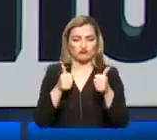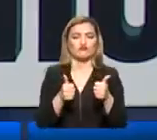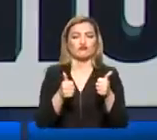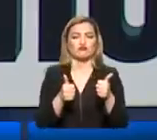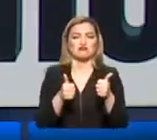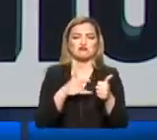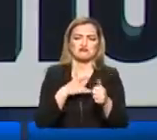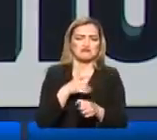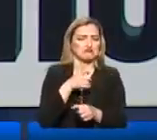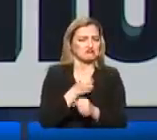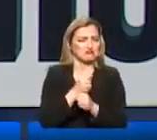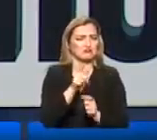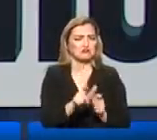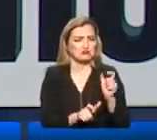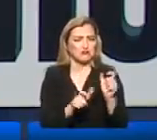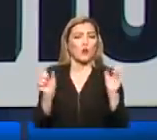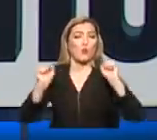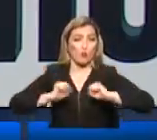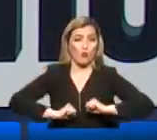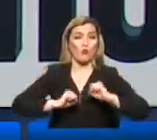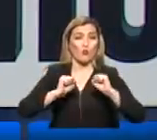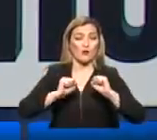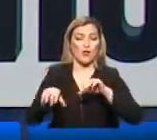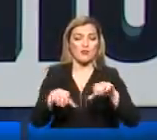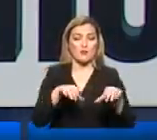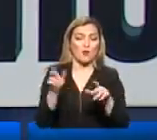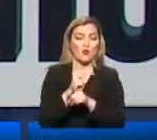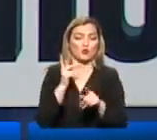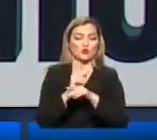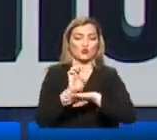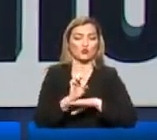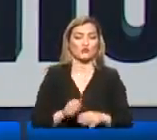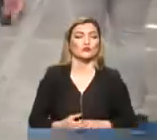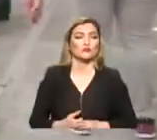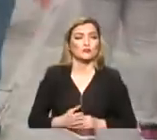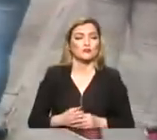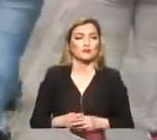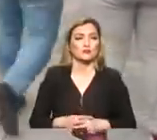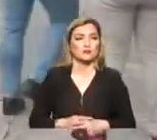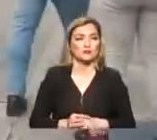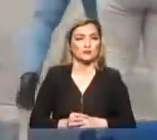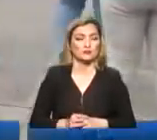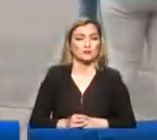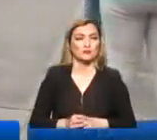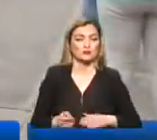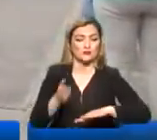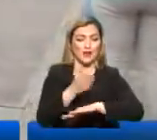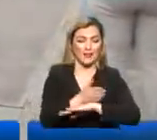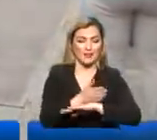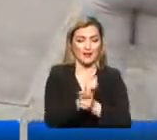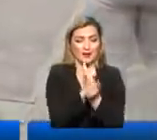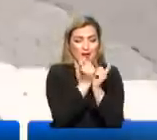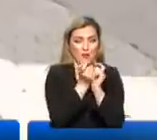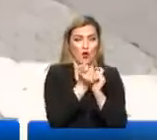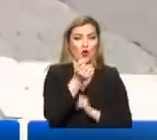daría certezas a que los ciudadanos puedan salir y retomar la actividad productiva del país. Antes de pasar